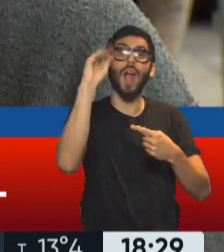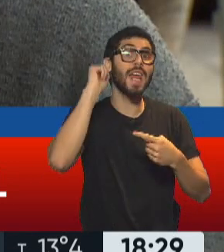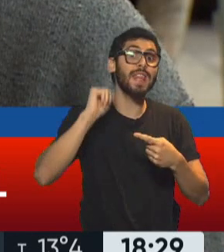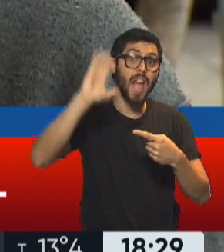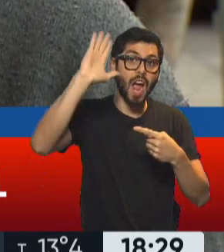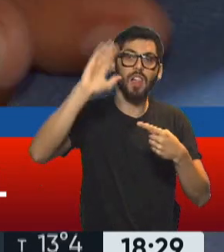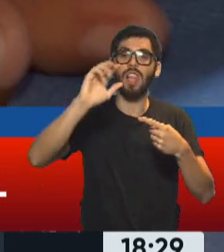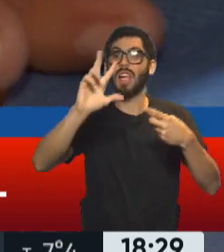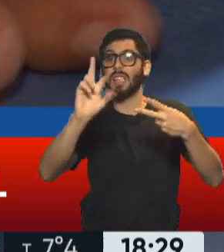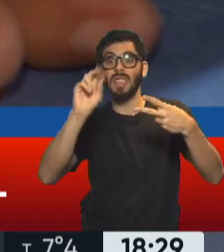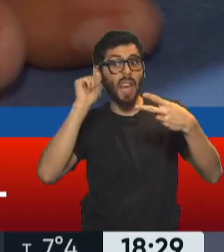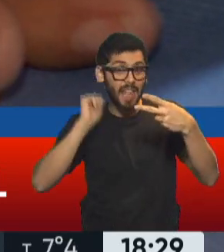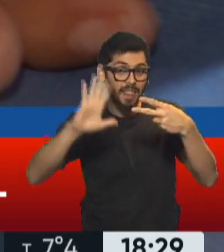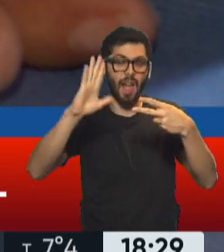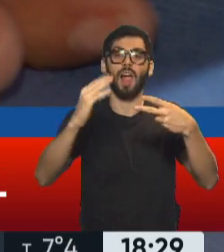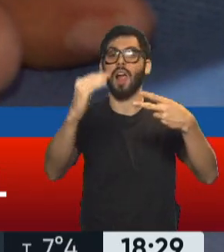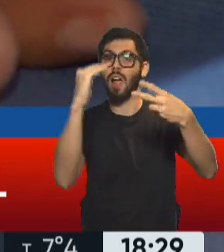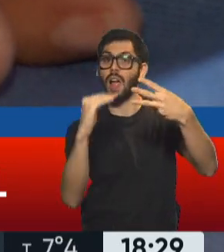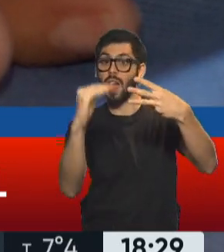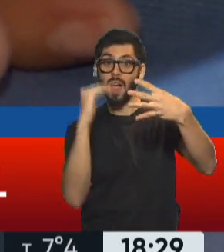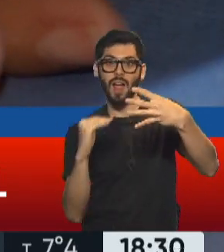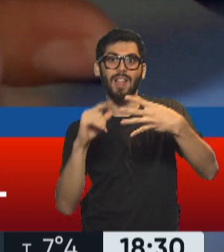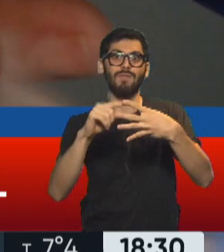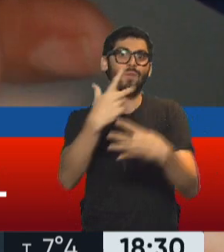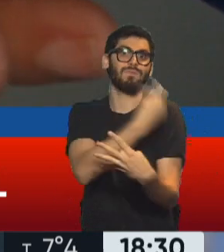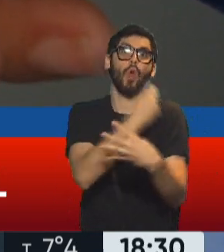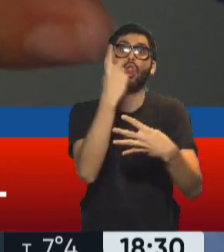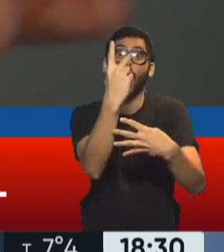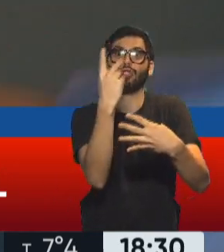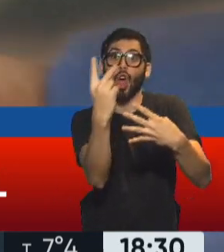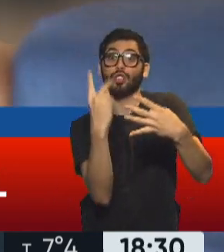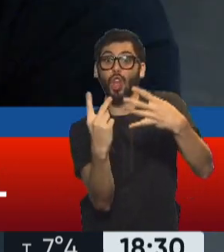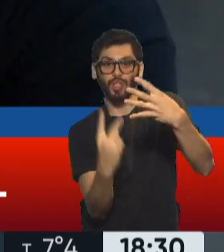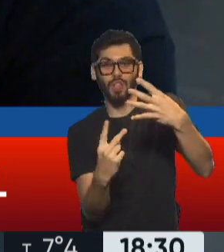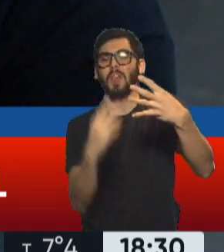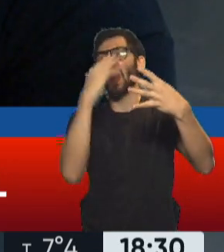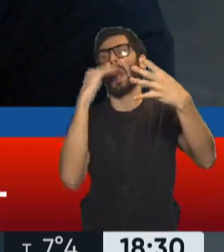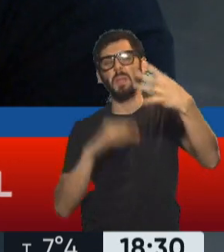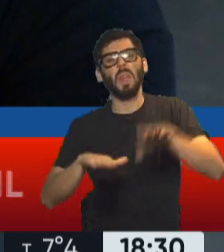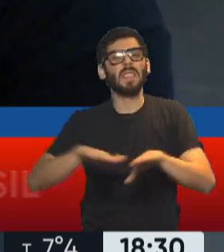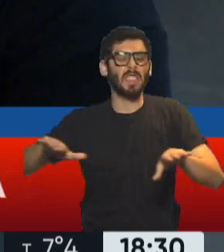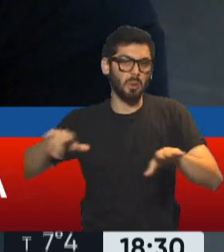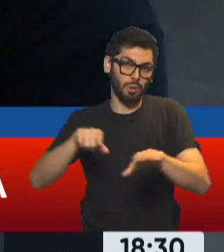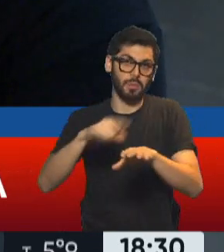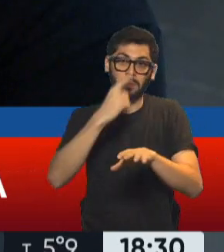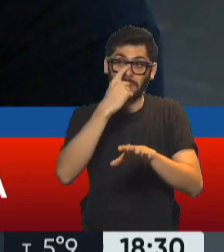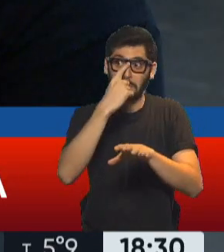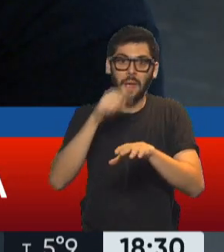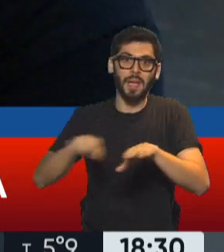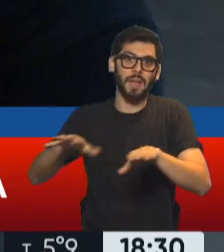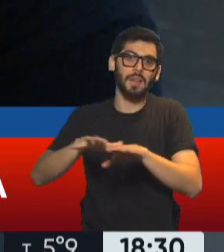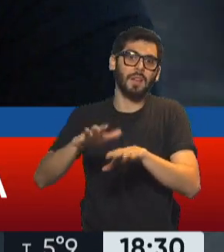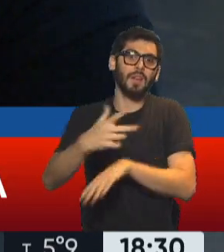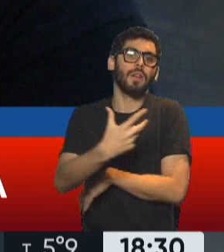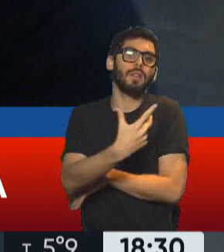todo arriba de 30 años y sucesivamente hasta llegar a la gente más joven, hasta los chicos que en última instancia van a tener que